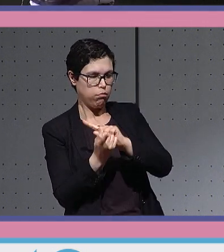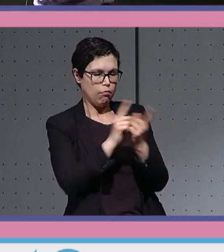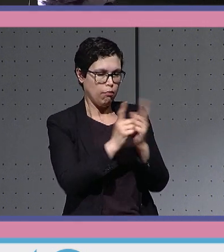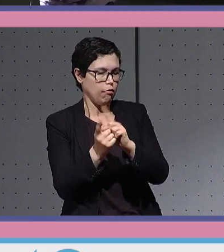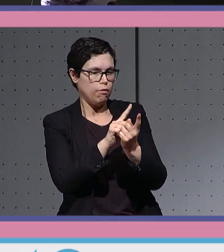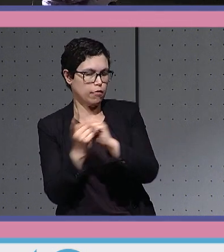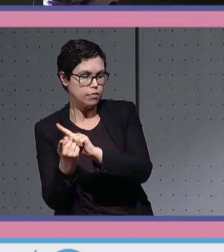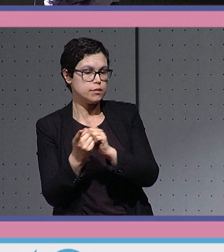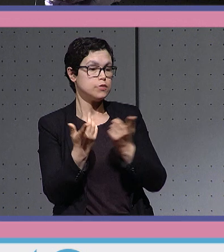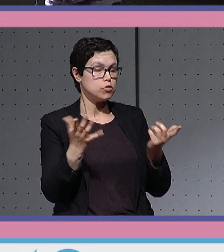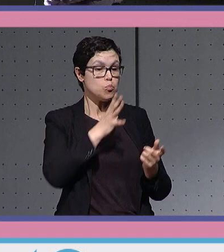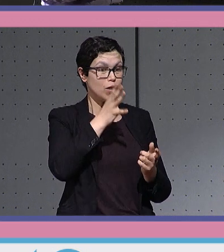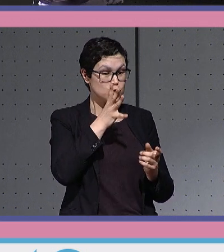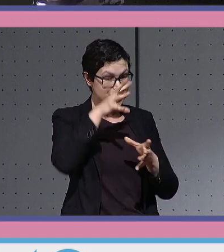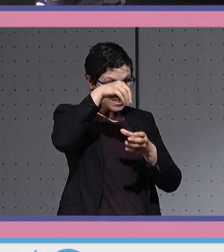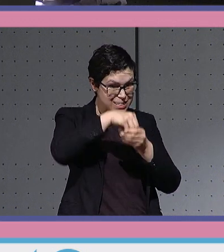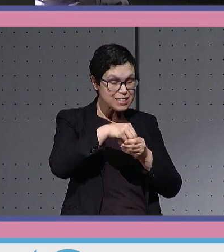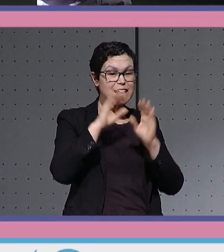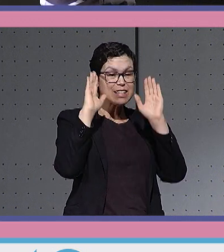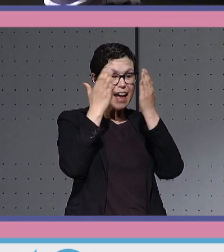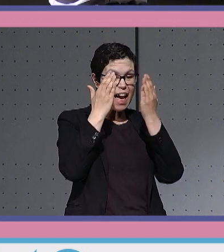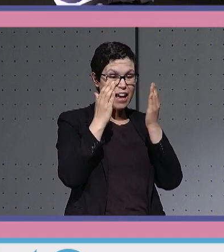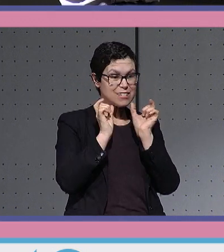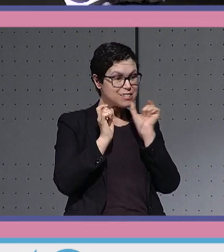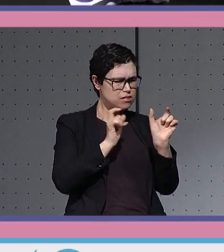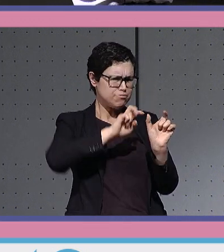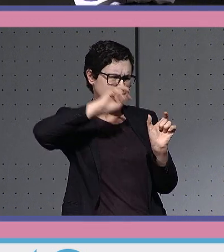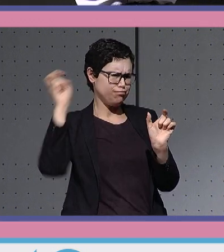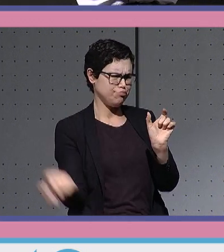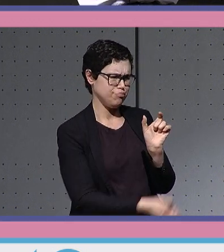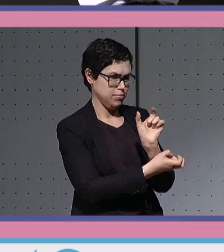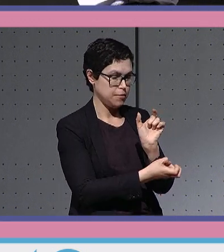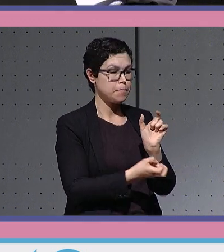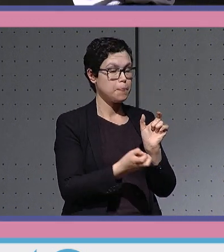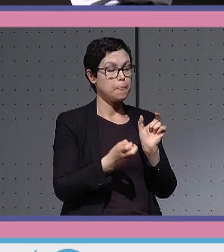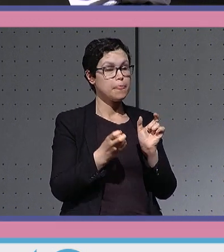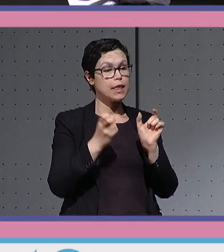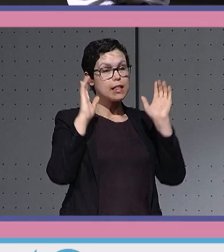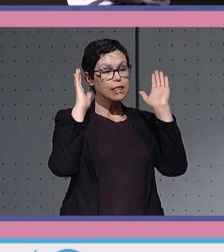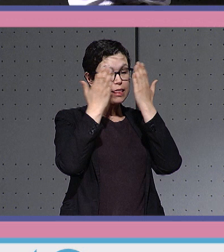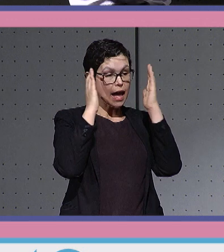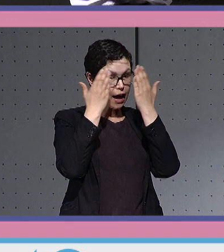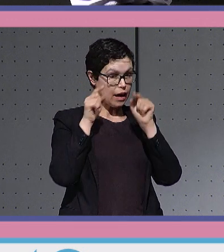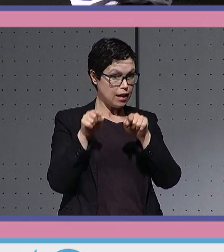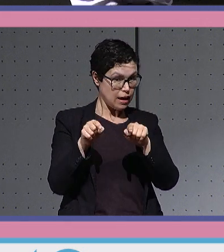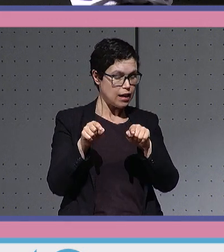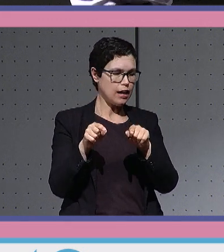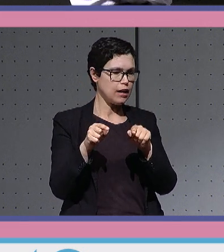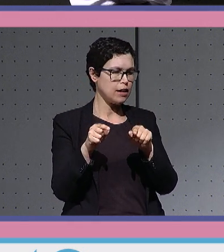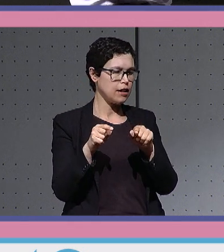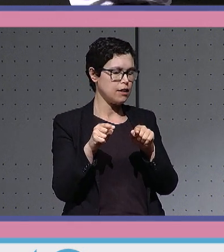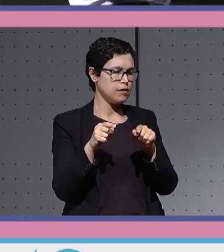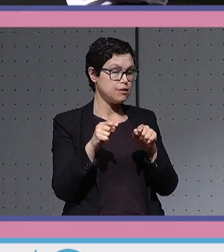de ahí su enorme heterogeneidad. Lo que sí tienen en común estos trastornos, y particularmente el TEA, el que más, es que son